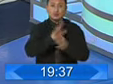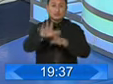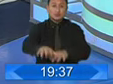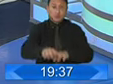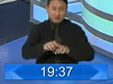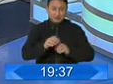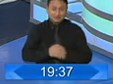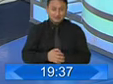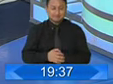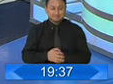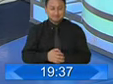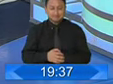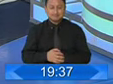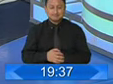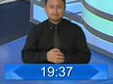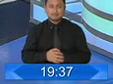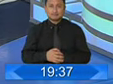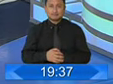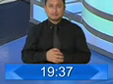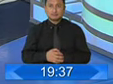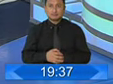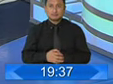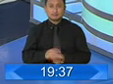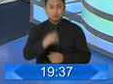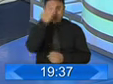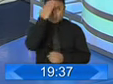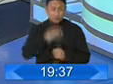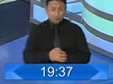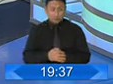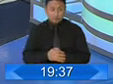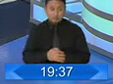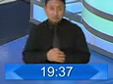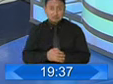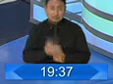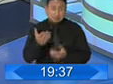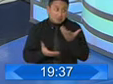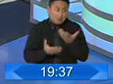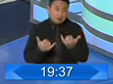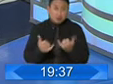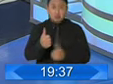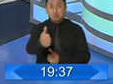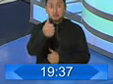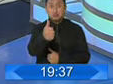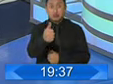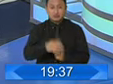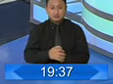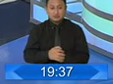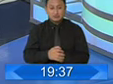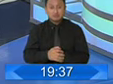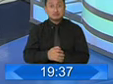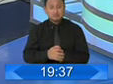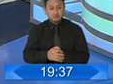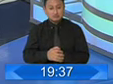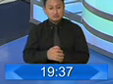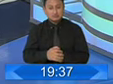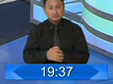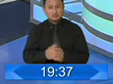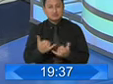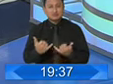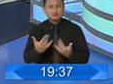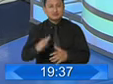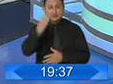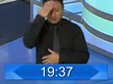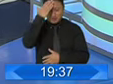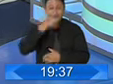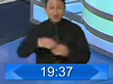Granja, María Mercedes. De la Escuela Granja, efectivamente. Y sabes que parece que nos ha ido muy bien. Así es. Y esperamos que vamos a sobrepasar